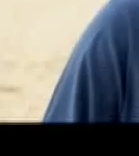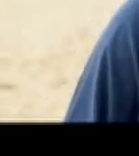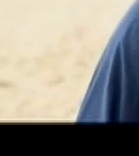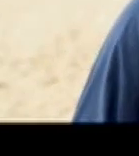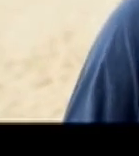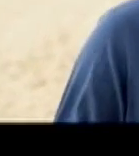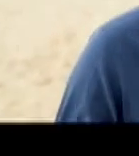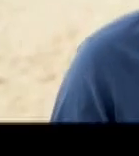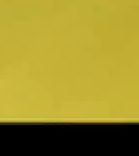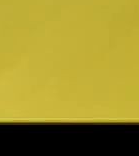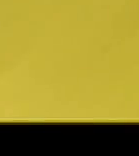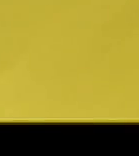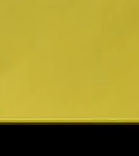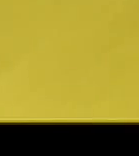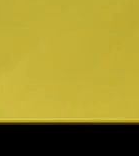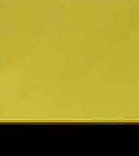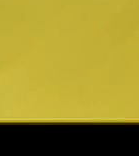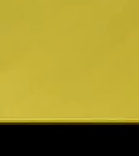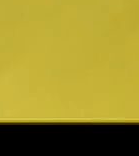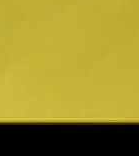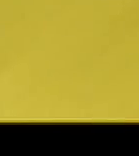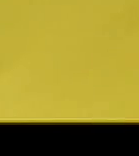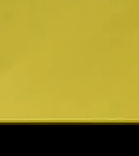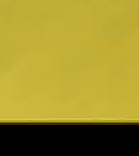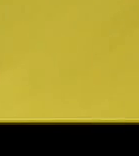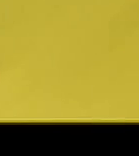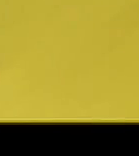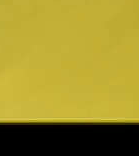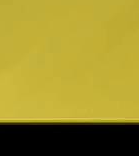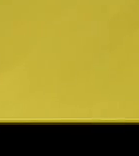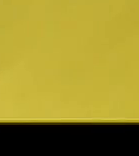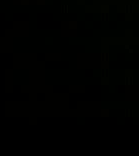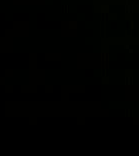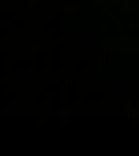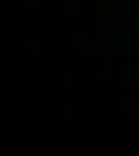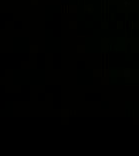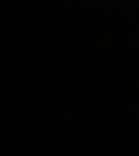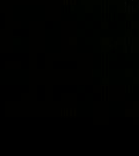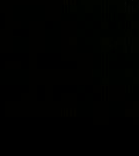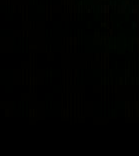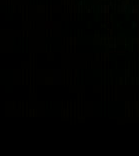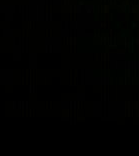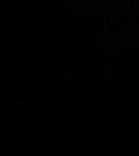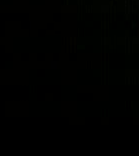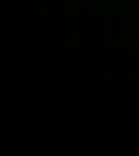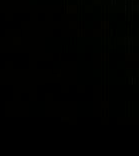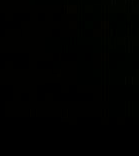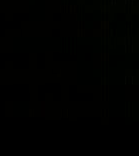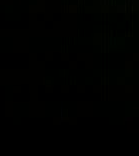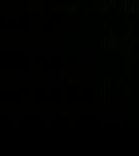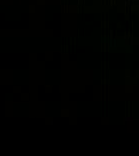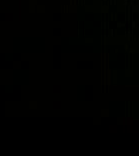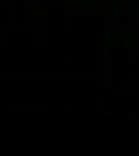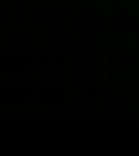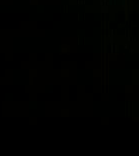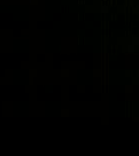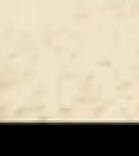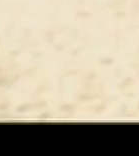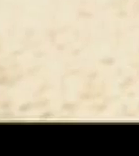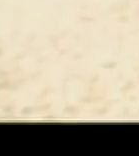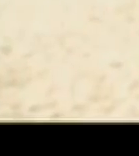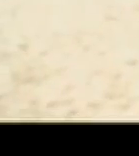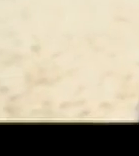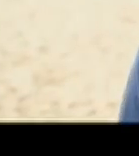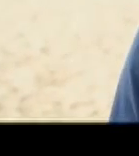mejor. Alterando genéticamente nuestros cuerpos para no enfermarnos. Reconstruyendo o reemplazando nuestros órganos.